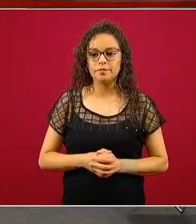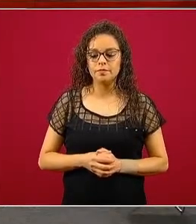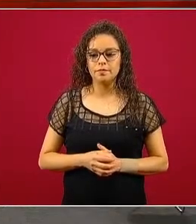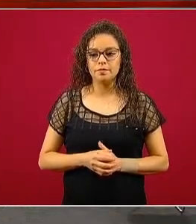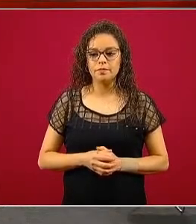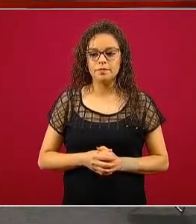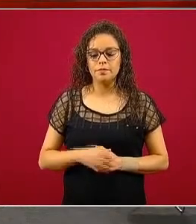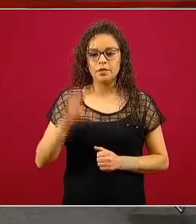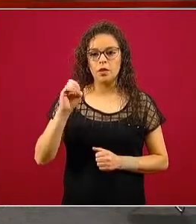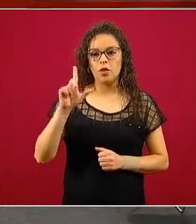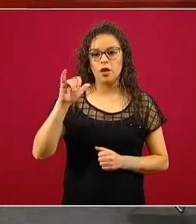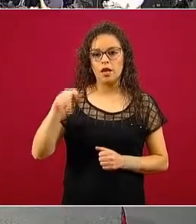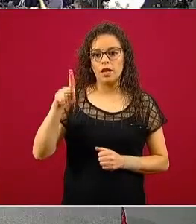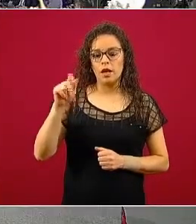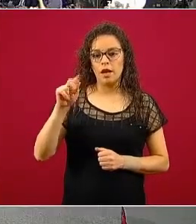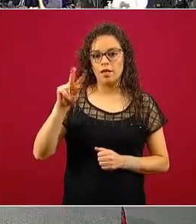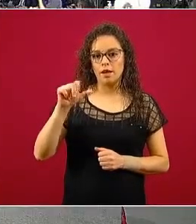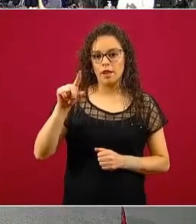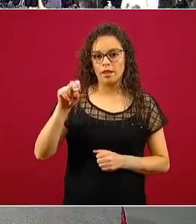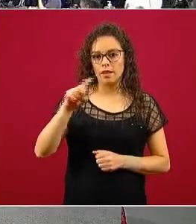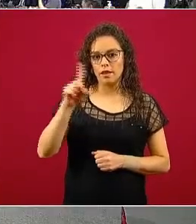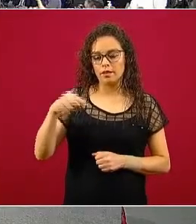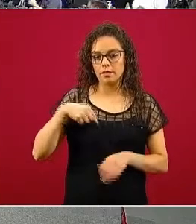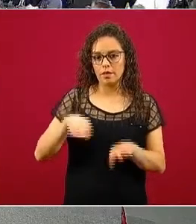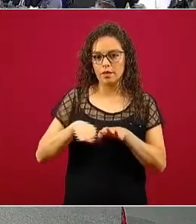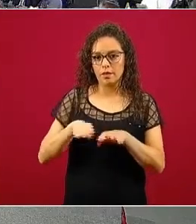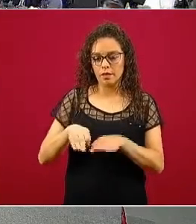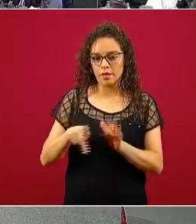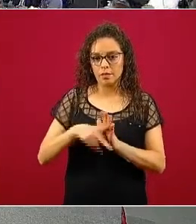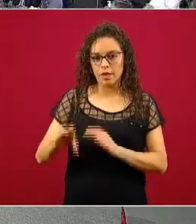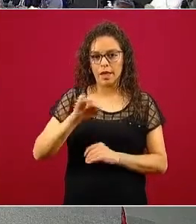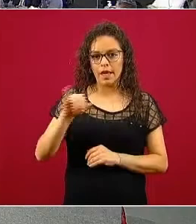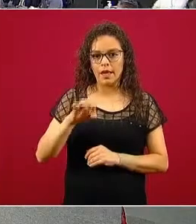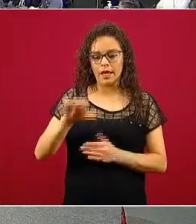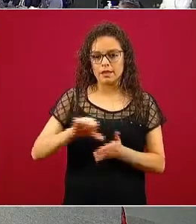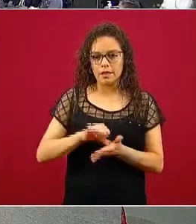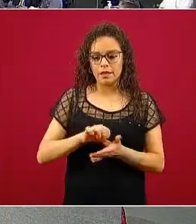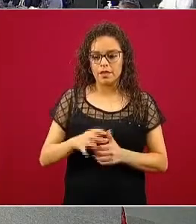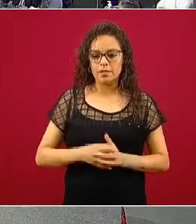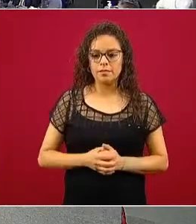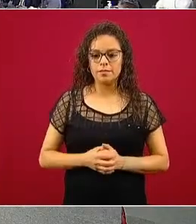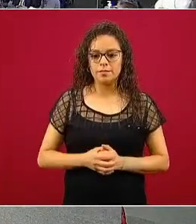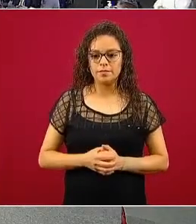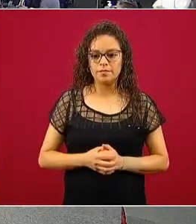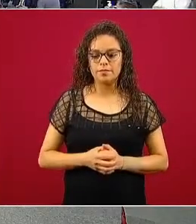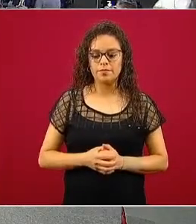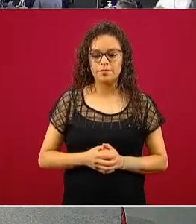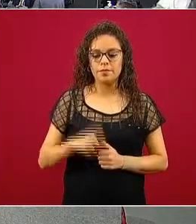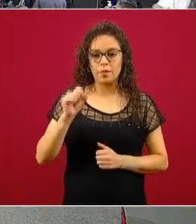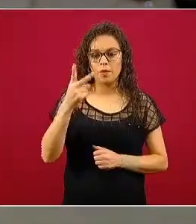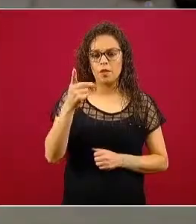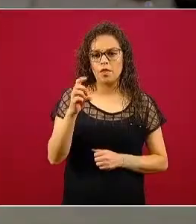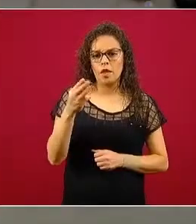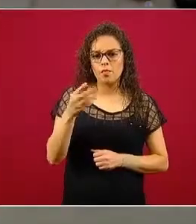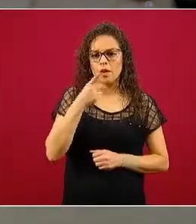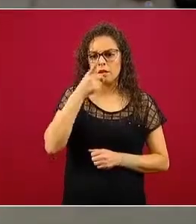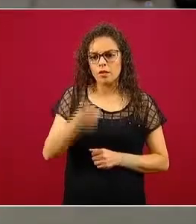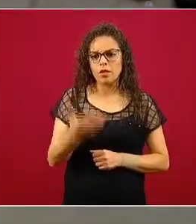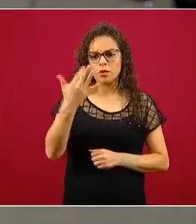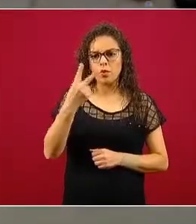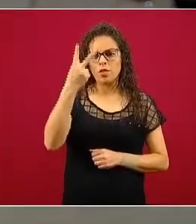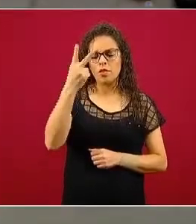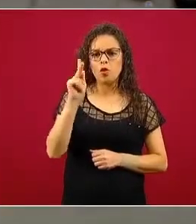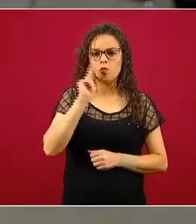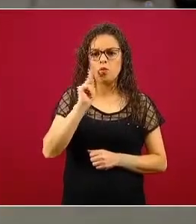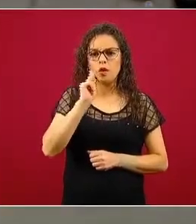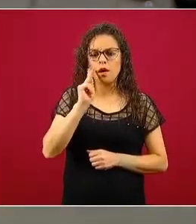Ok, Olinka Valdés, de Eje Central. El doctor Alomía dijo el 22 de mayo que se habían aplicado 52 pruebas